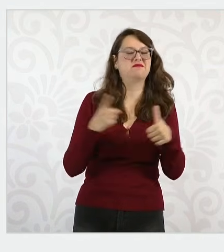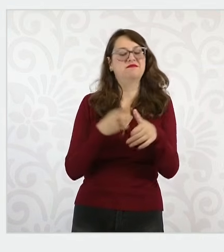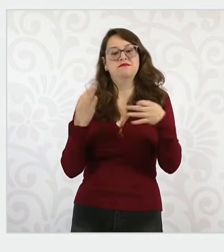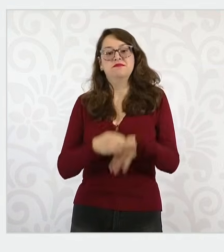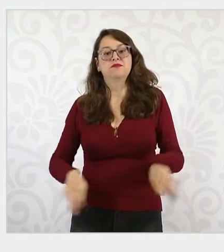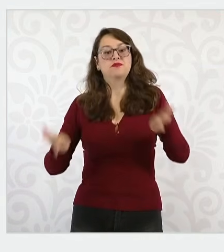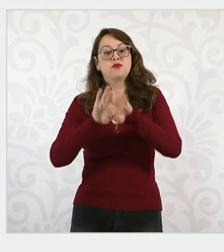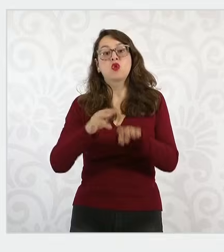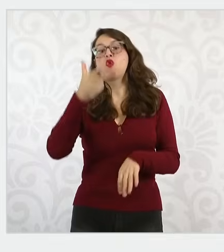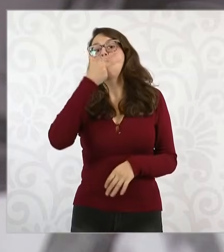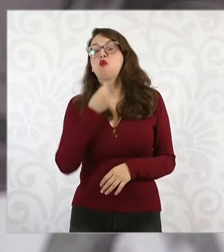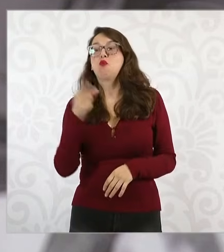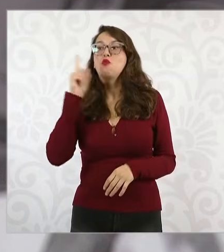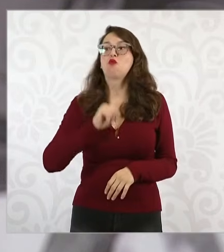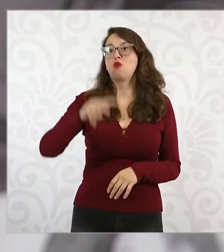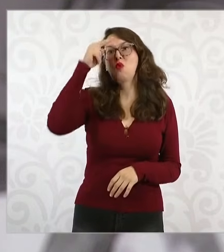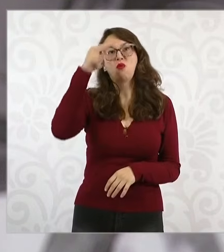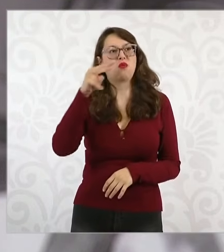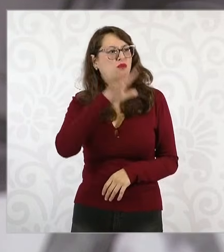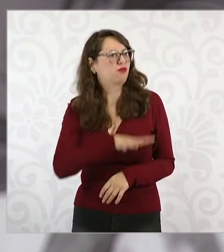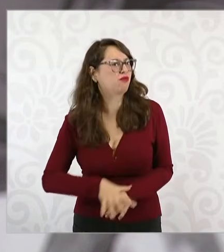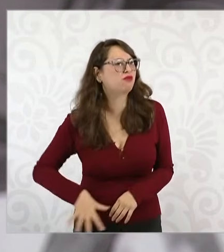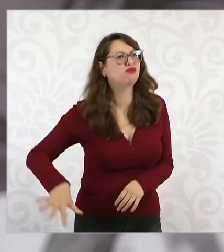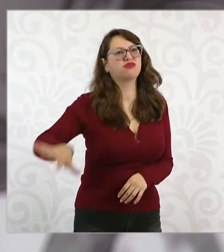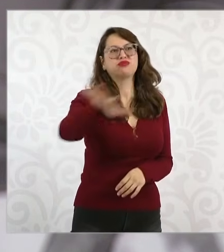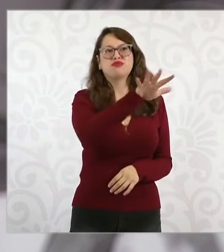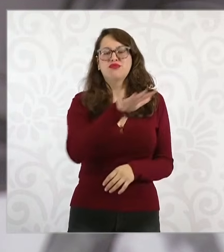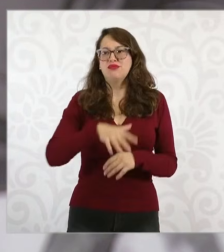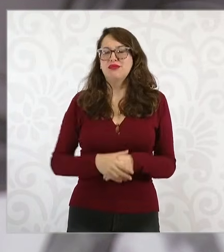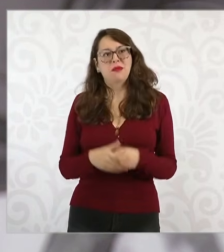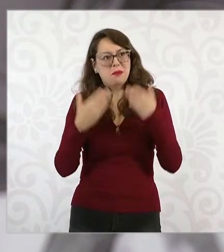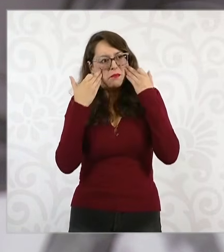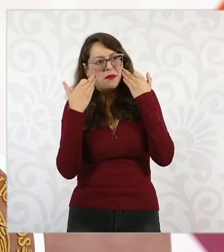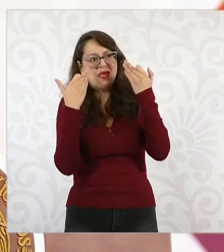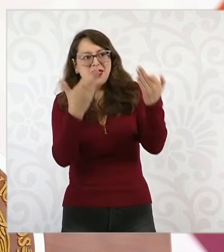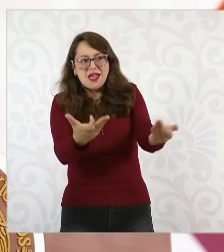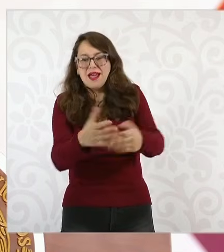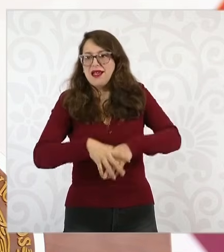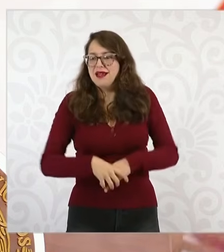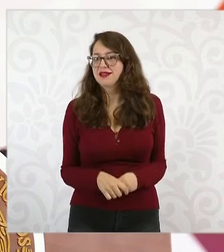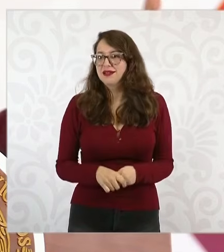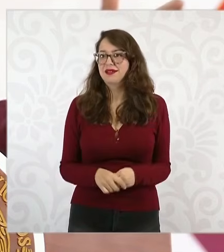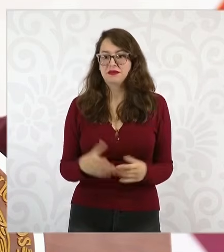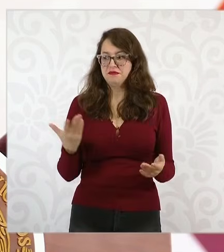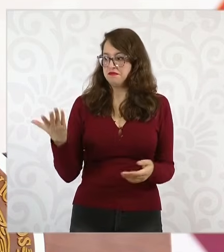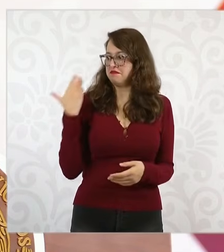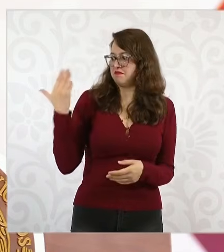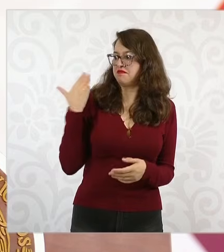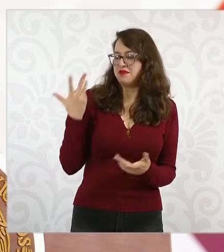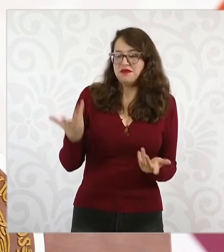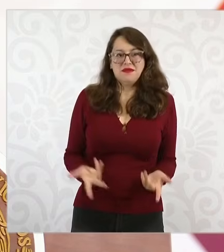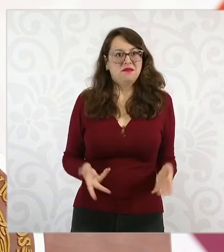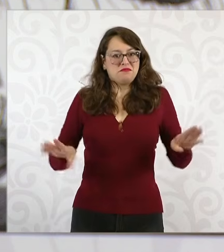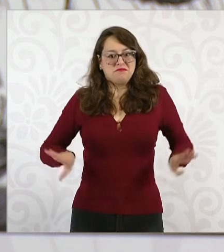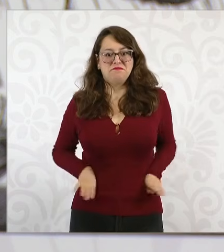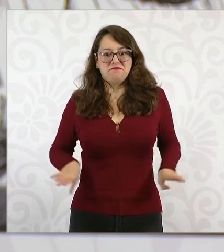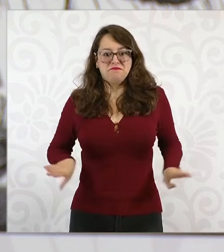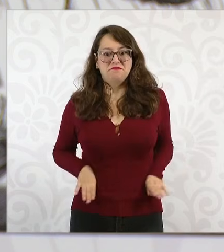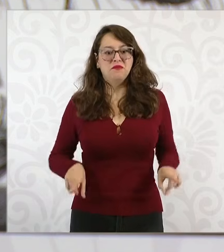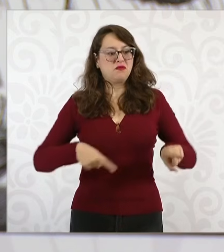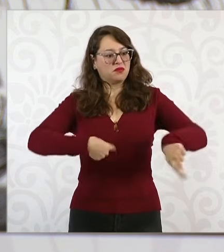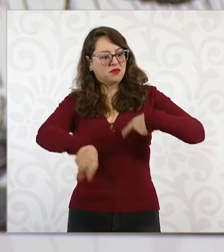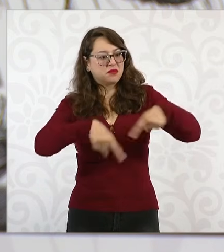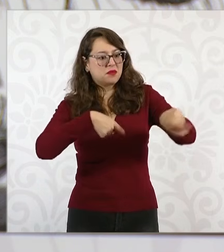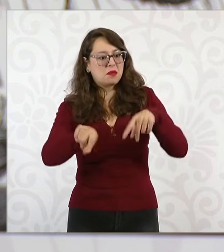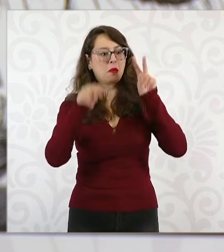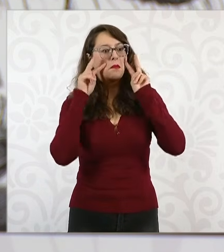que hay que reconocer este momento que se vivió con la selección y esta